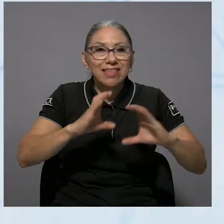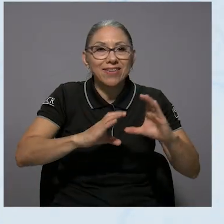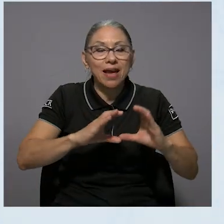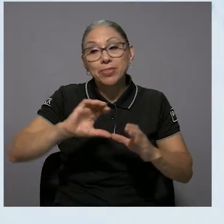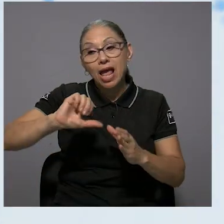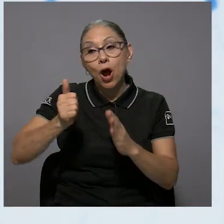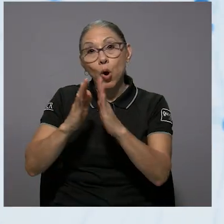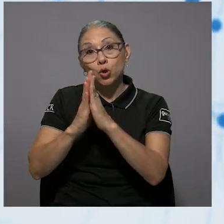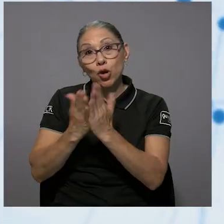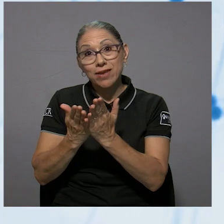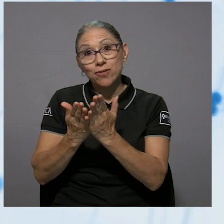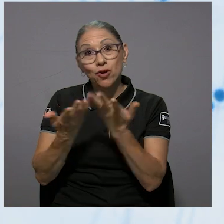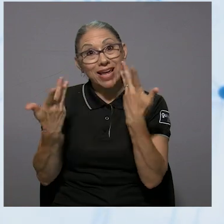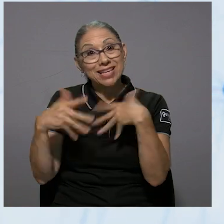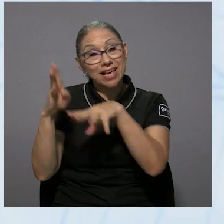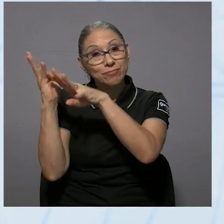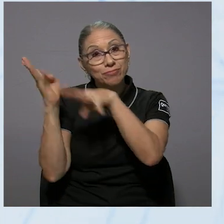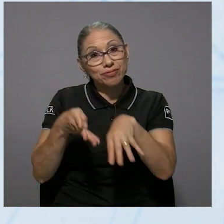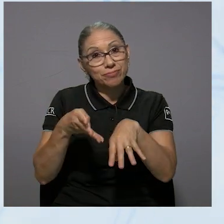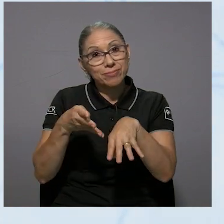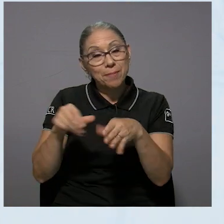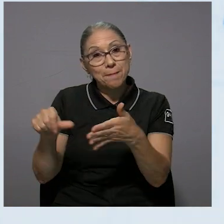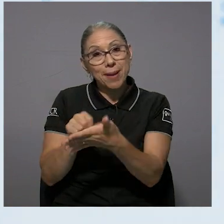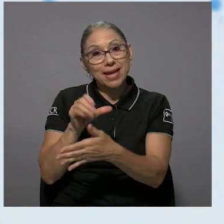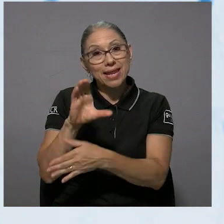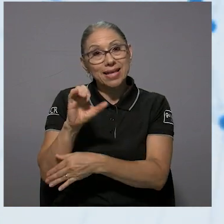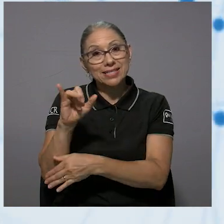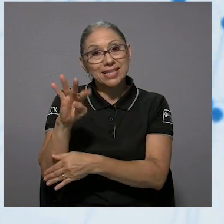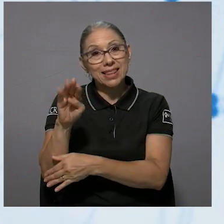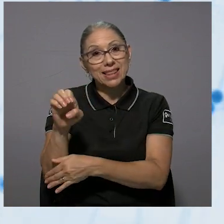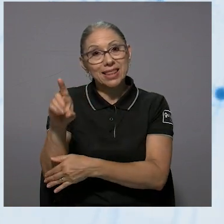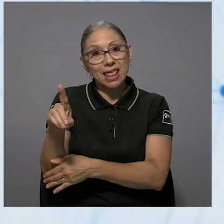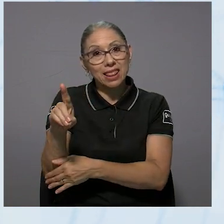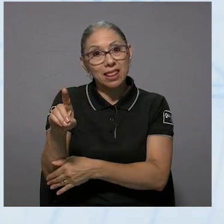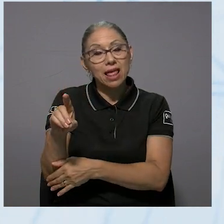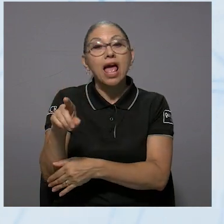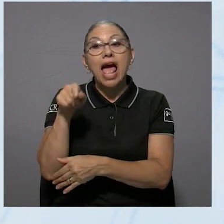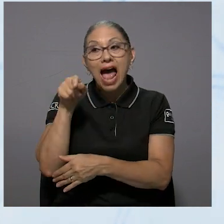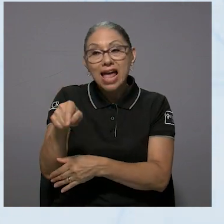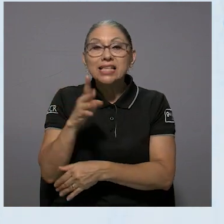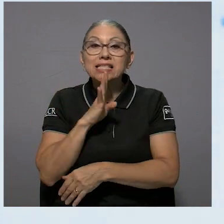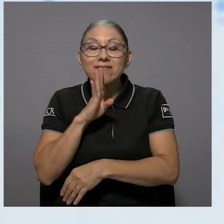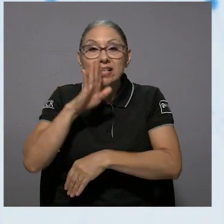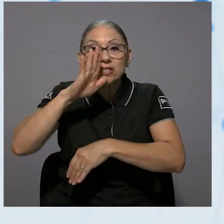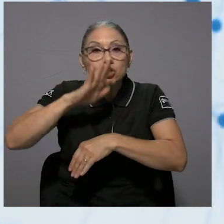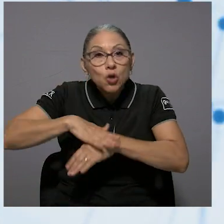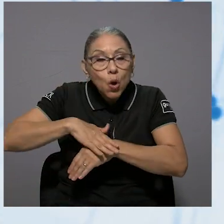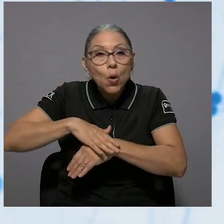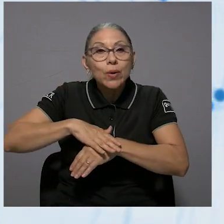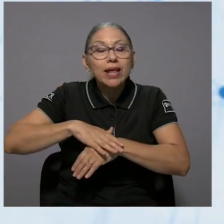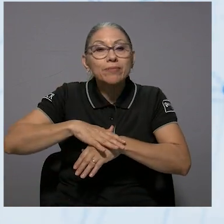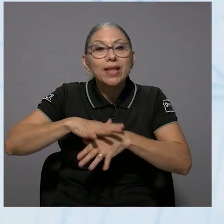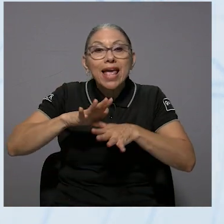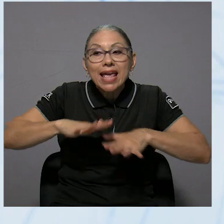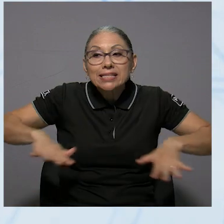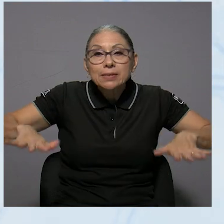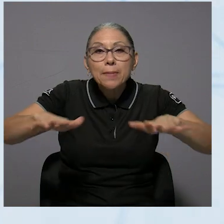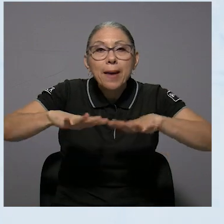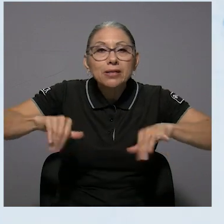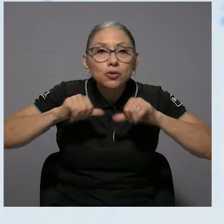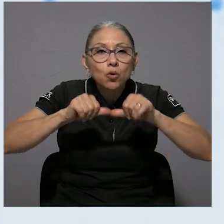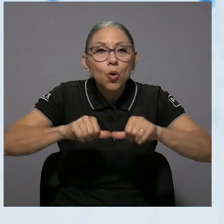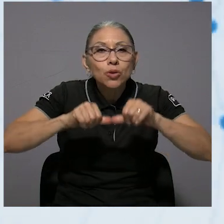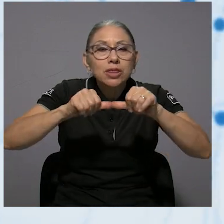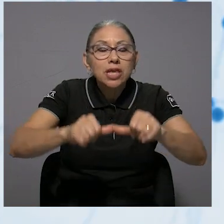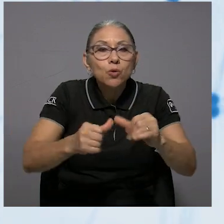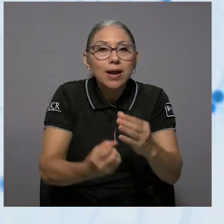que también está descargable ya en la página de CITED, aborda estos espacios de continua creación del